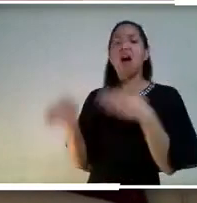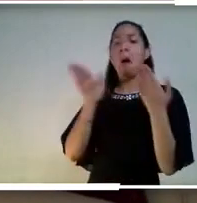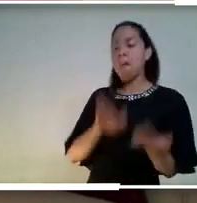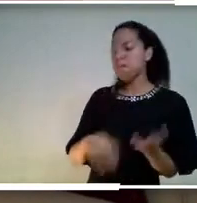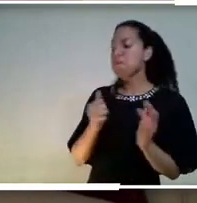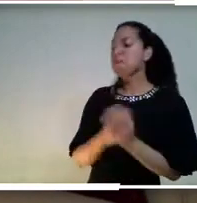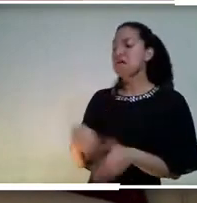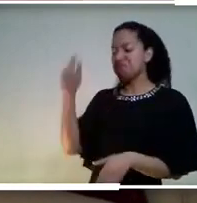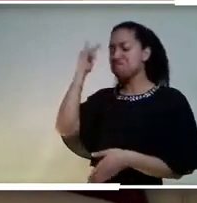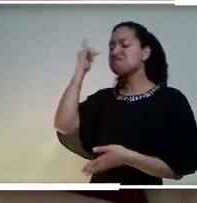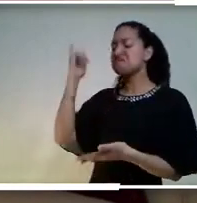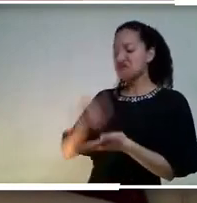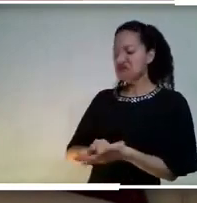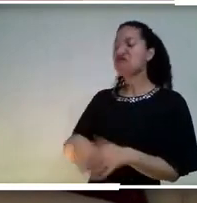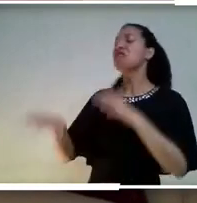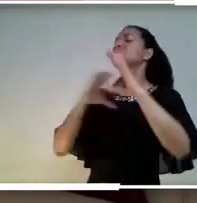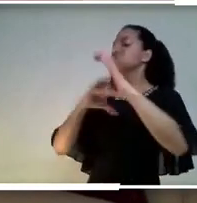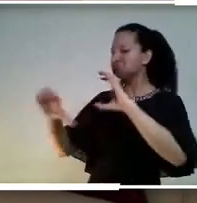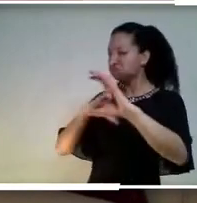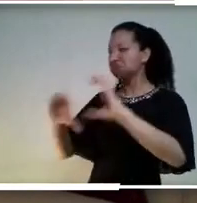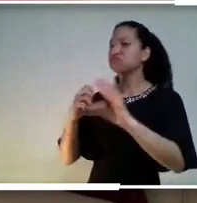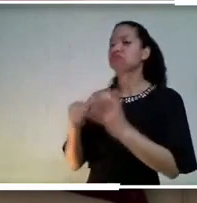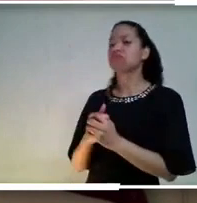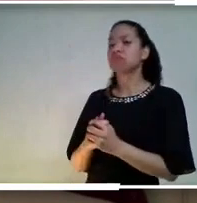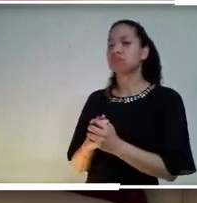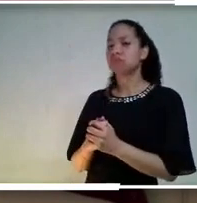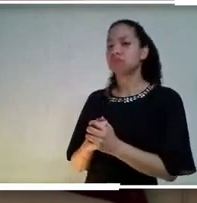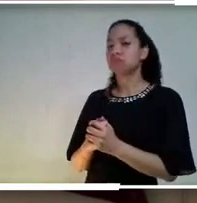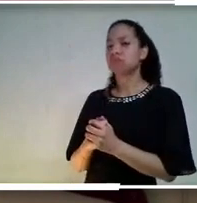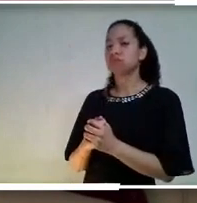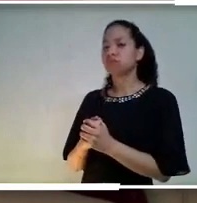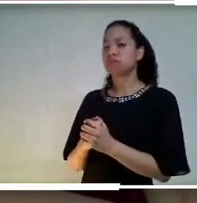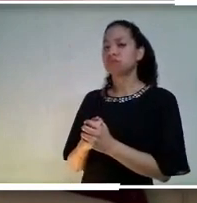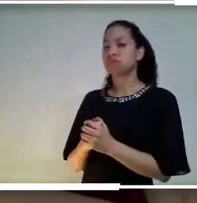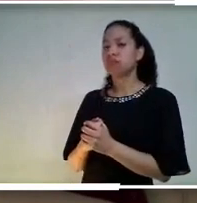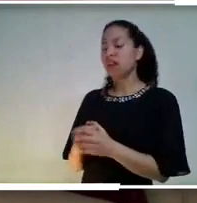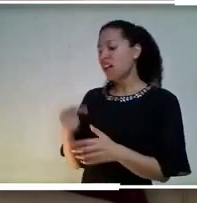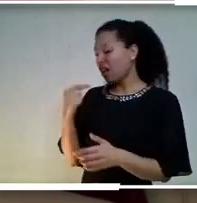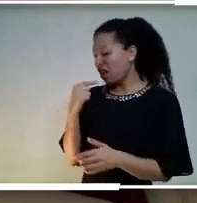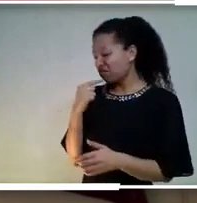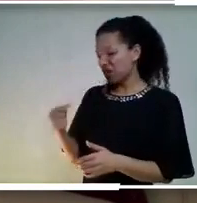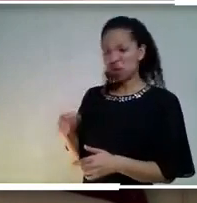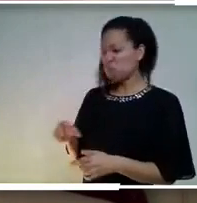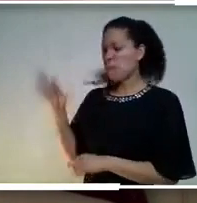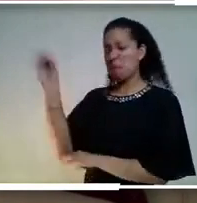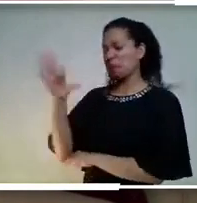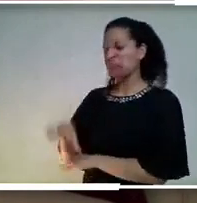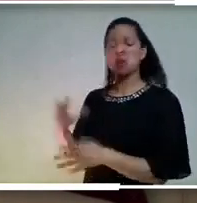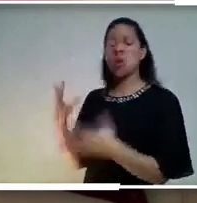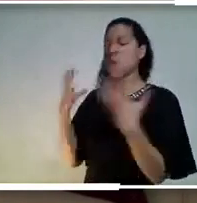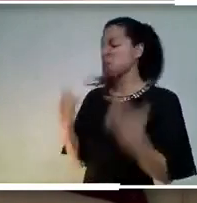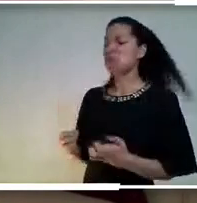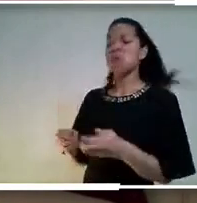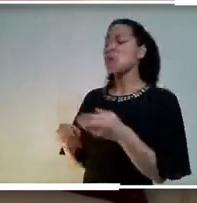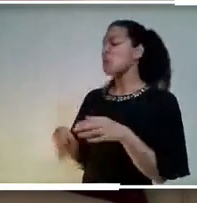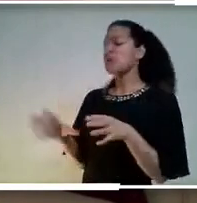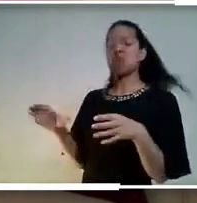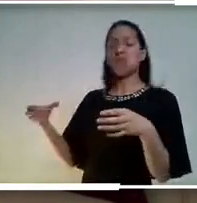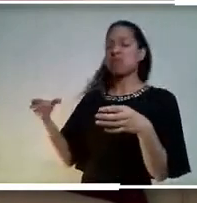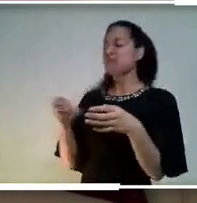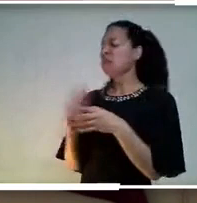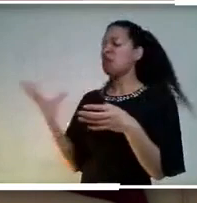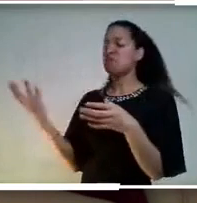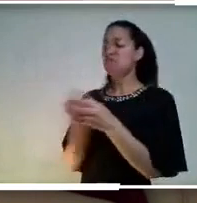y ella pidió que el nombre su nombre sea quitado de la lista de la iglesia y cada martes por la noche la ciudad de reinos